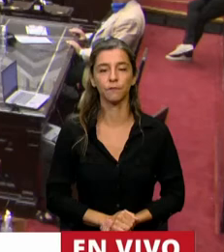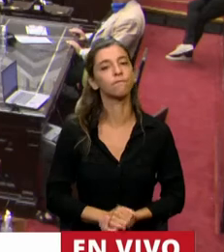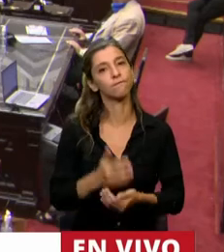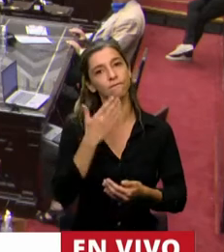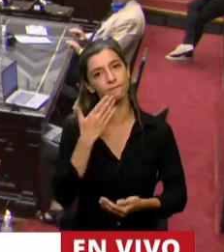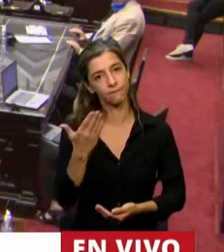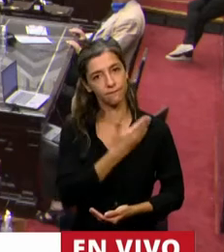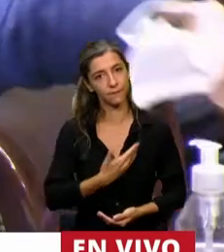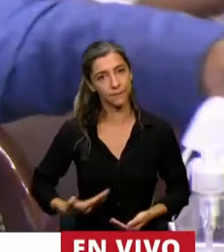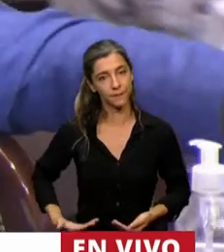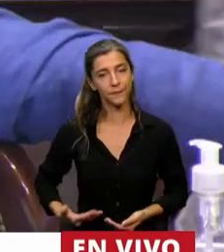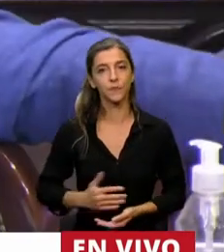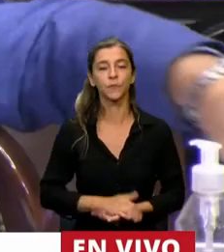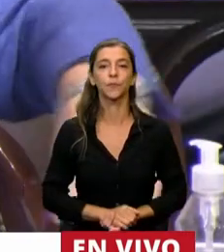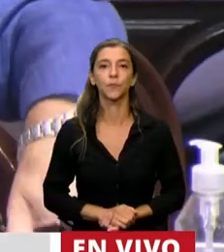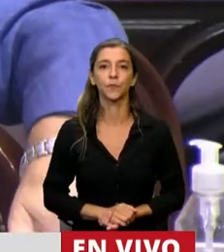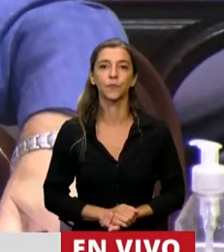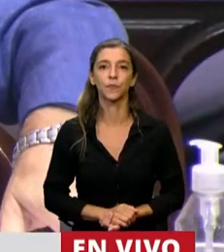Gracias, presidente.